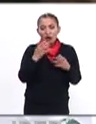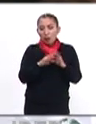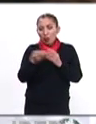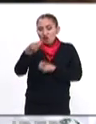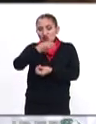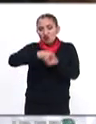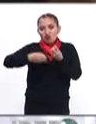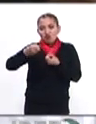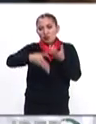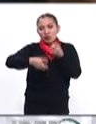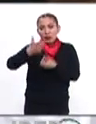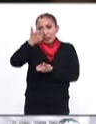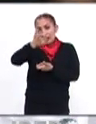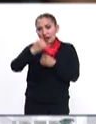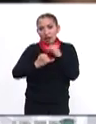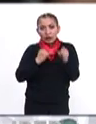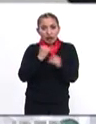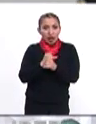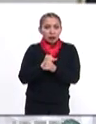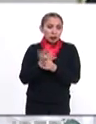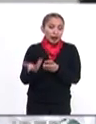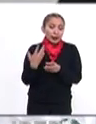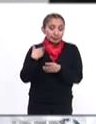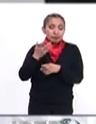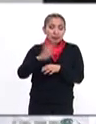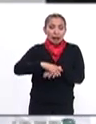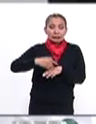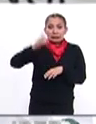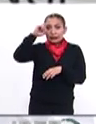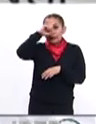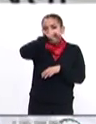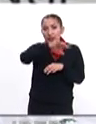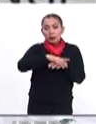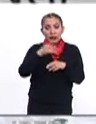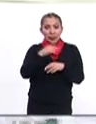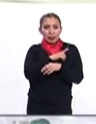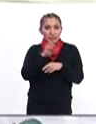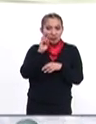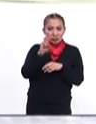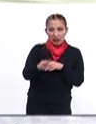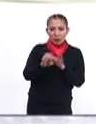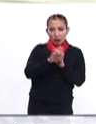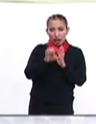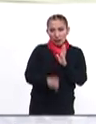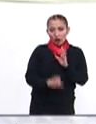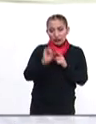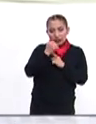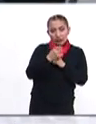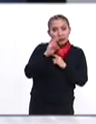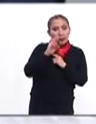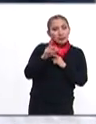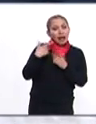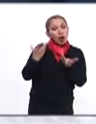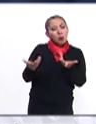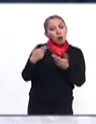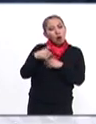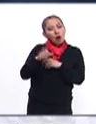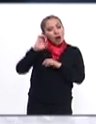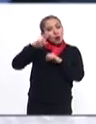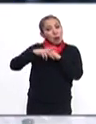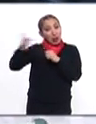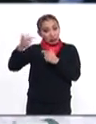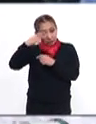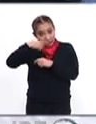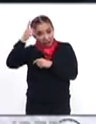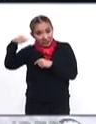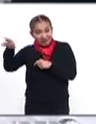flujo de recursos internacionales que costará mucho más, porque además hay que tener en cuenta, por ejemplo, pues la situación también en Unión Europea, que no es